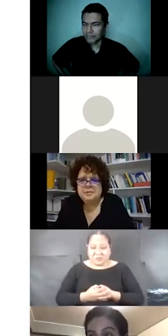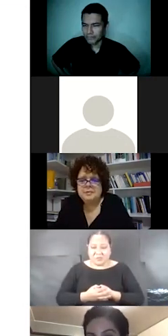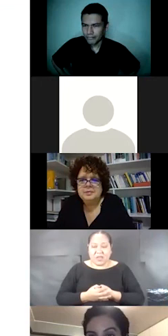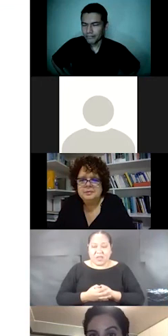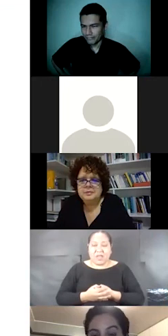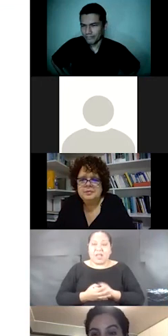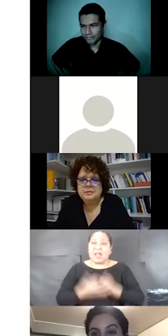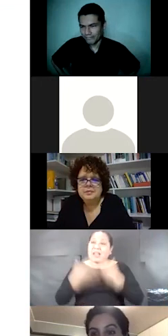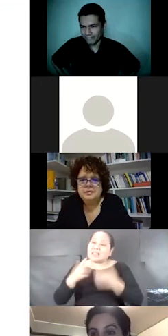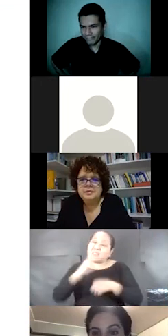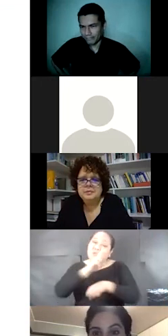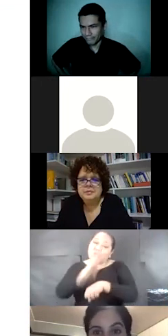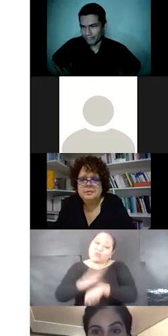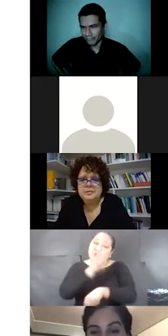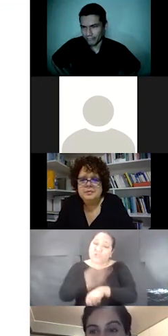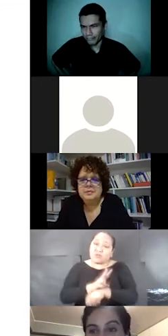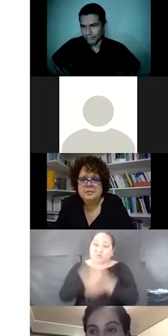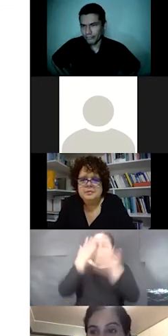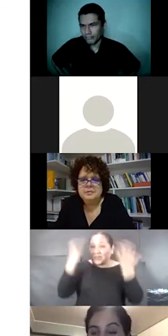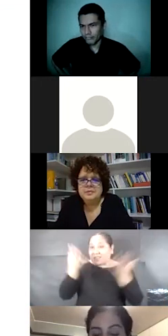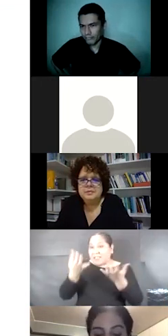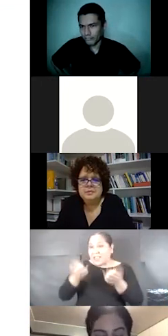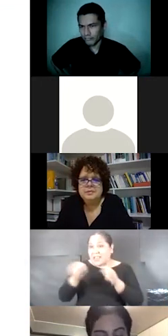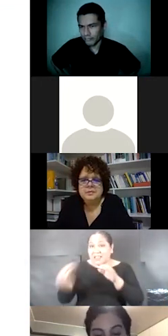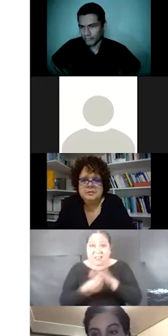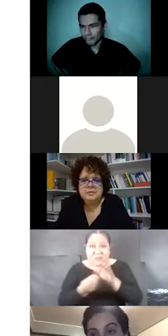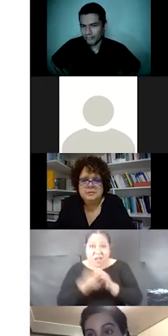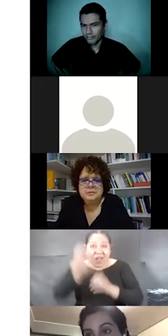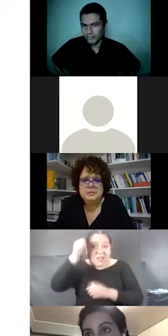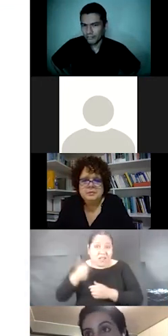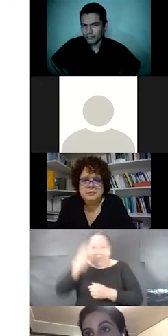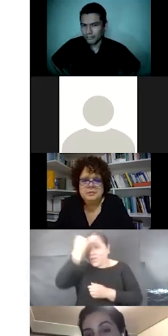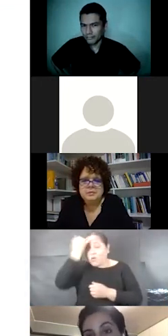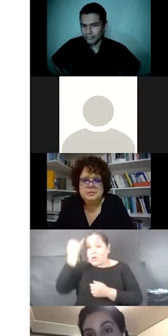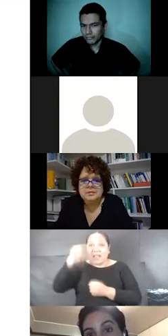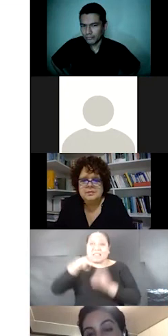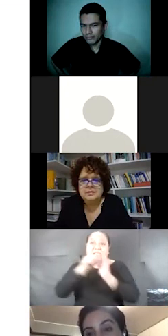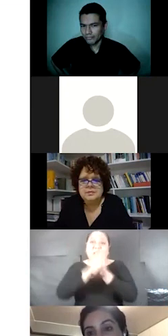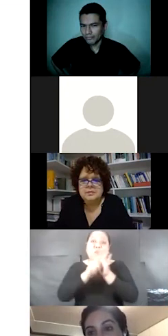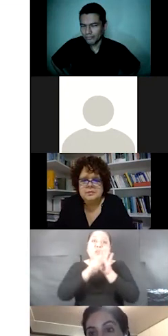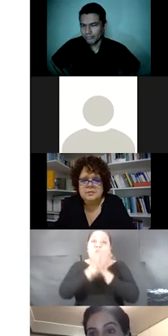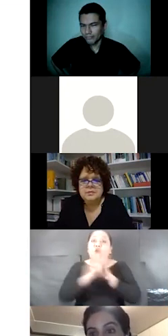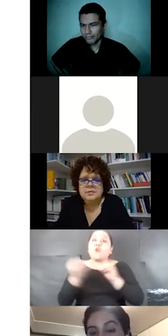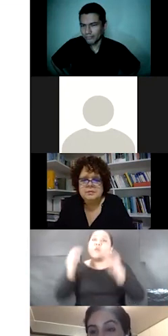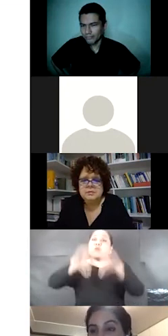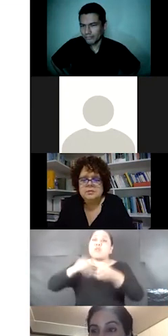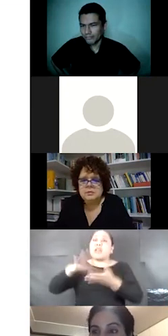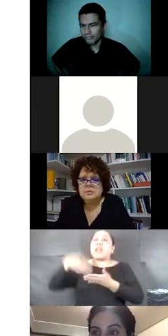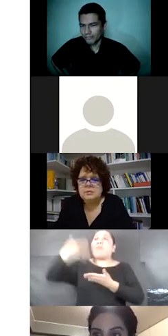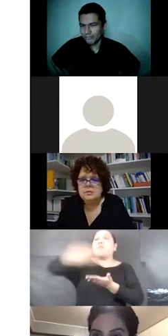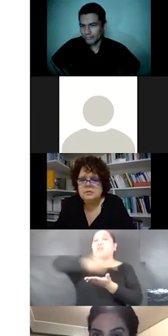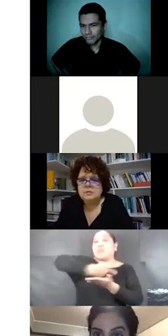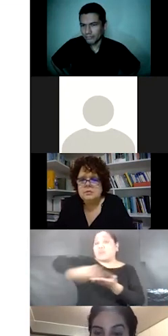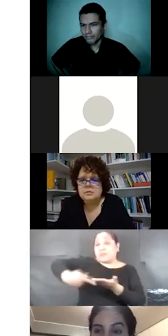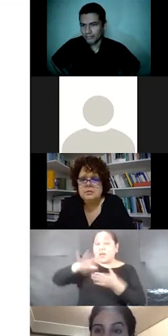2 horas. No sé si quieren agregar algo más. Este video lo vamos a colgar la próxima semana para que lo